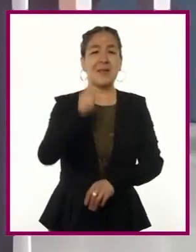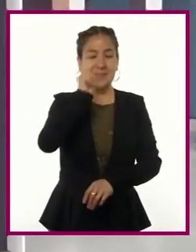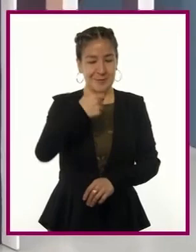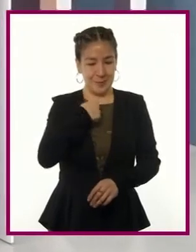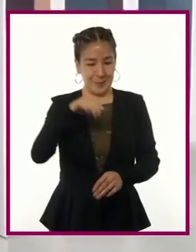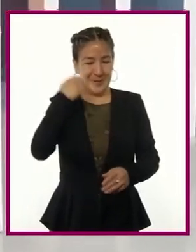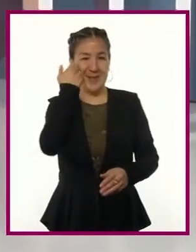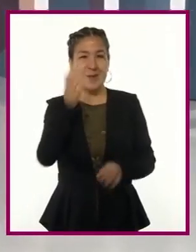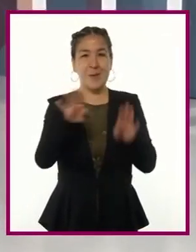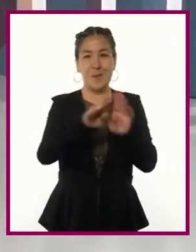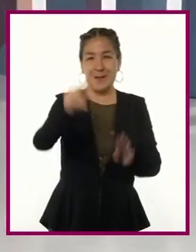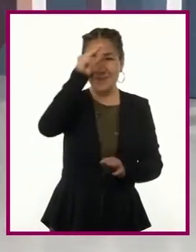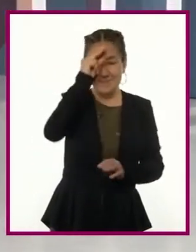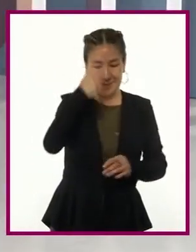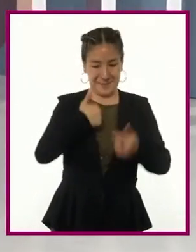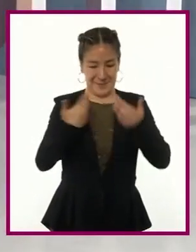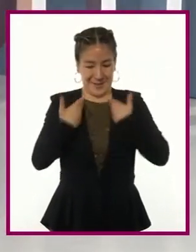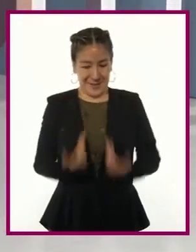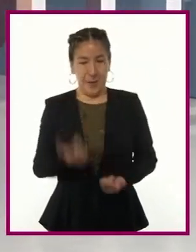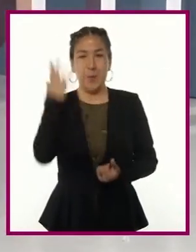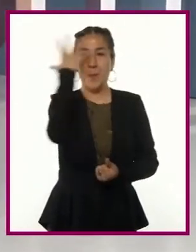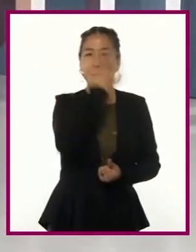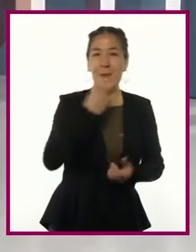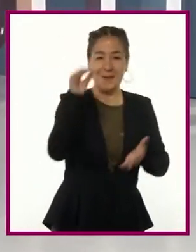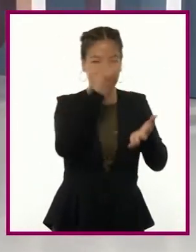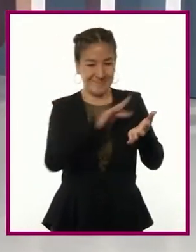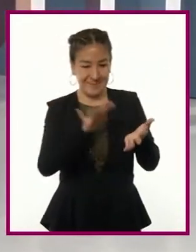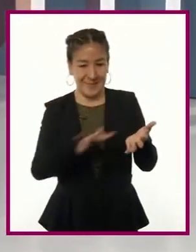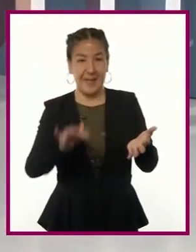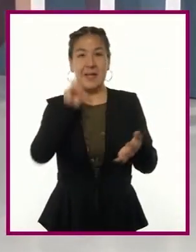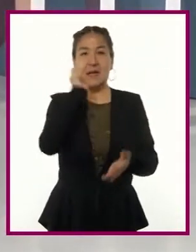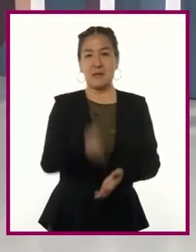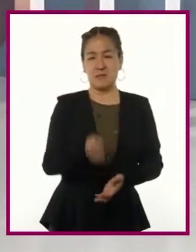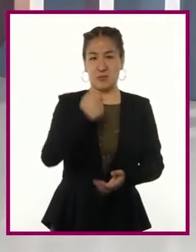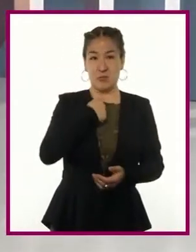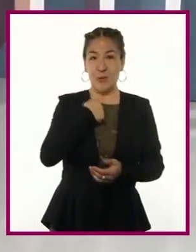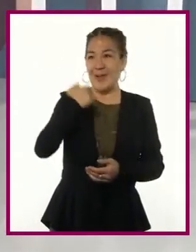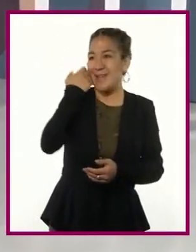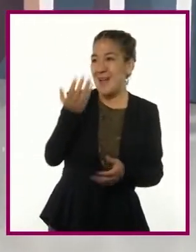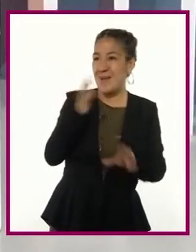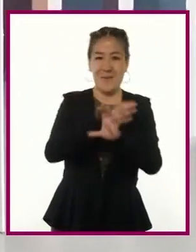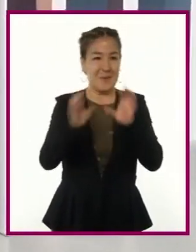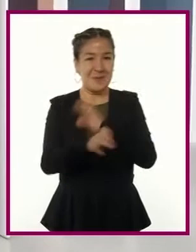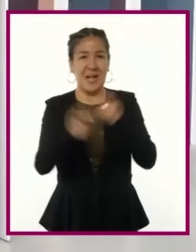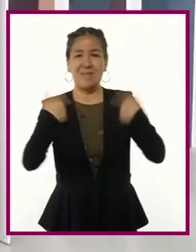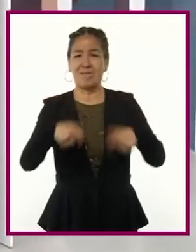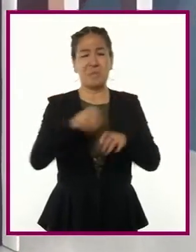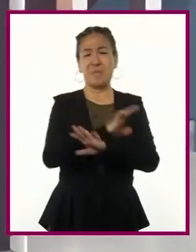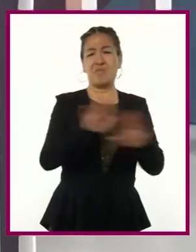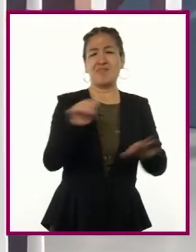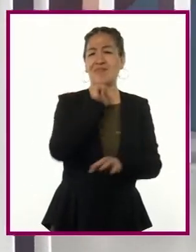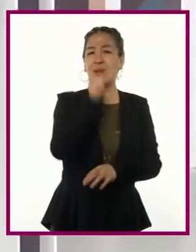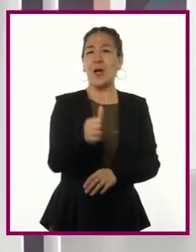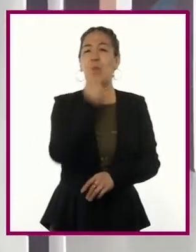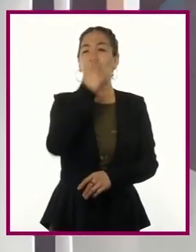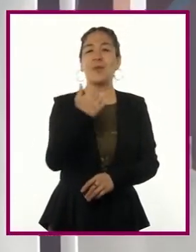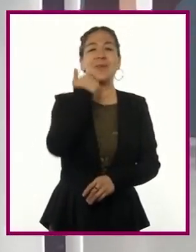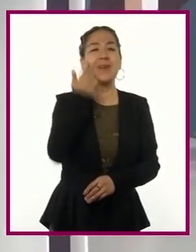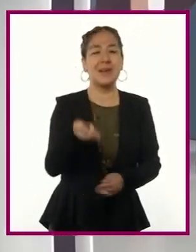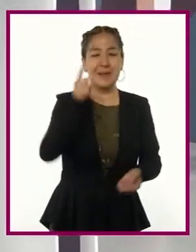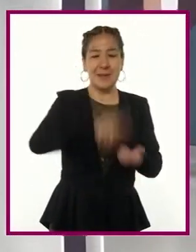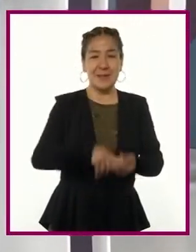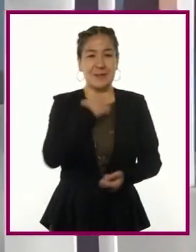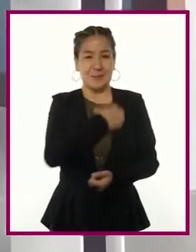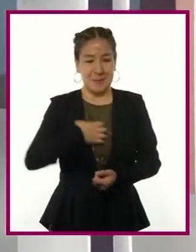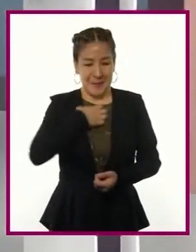entendimiento y no mi entendimiento en las bellezas? Yo no estimo tesoros ni riquezas, y así siempre me causa más